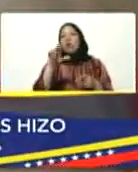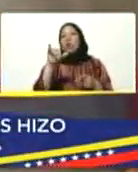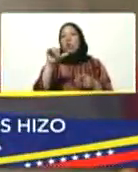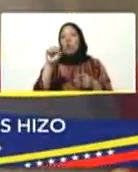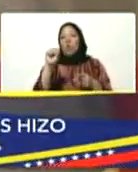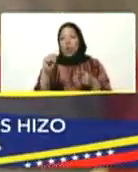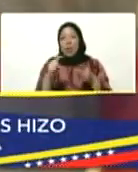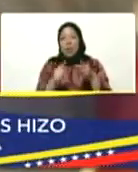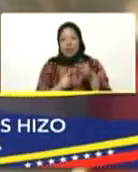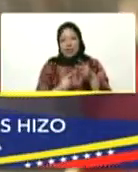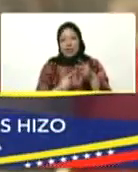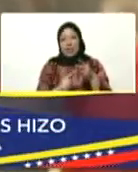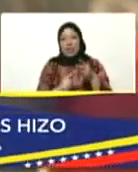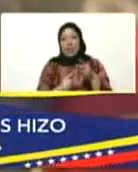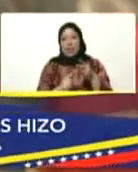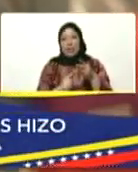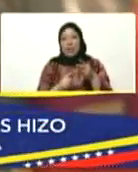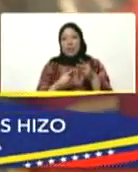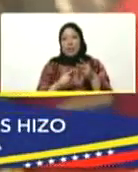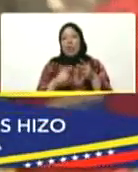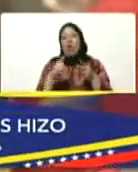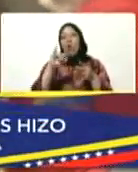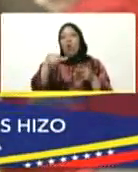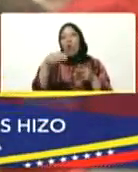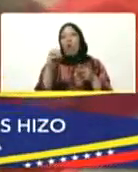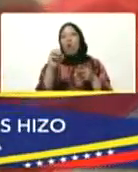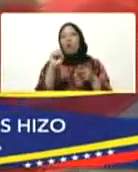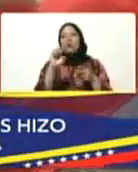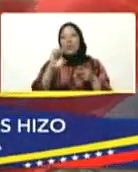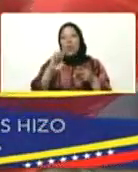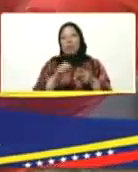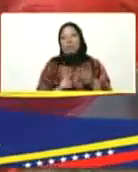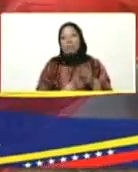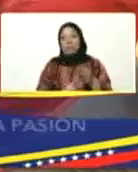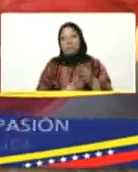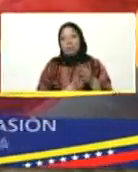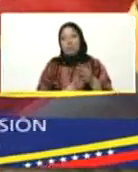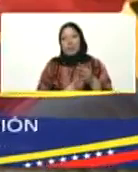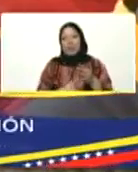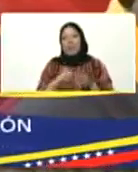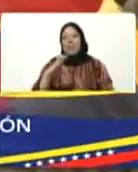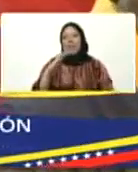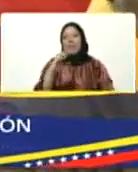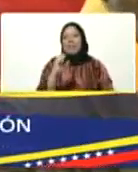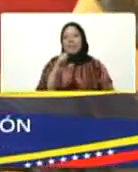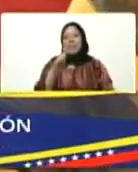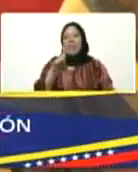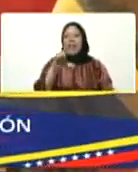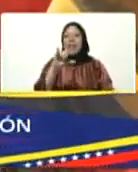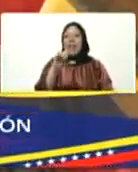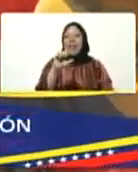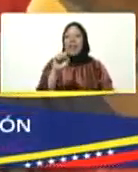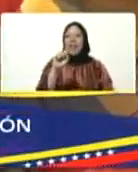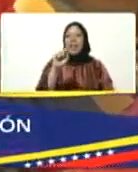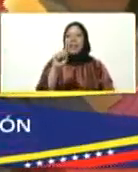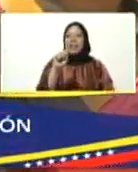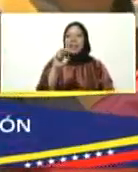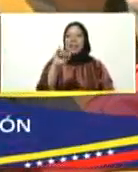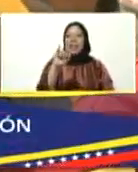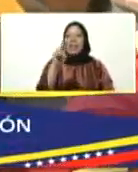José Gregorio, Carlos Alberto, Celestino Antonio,